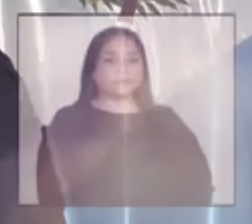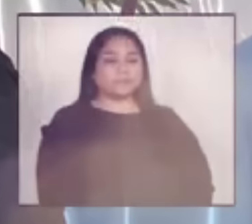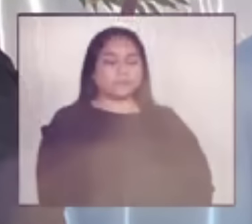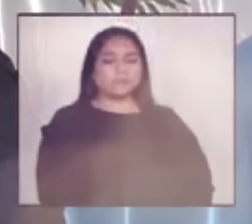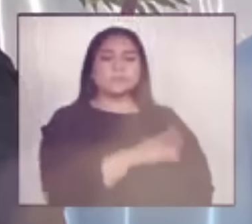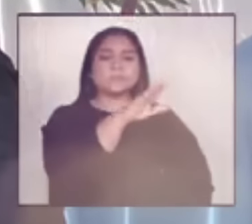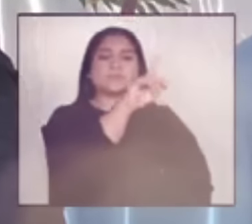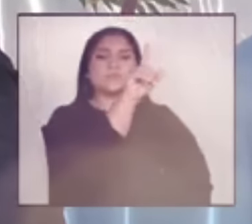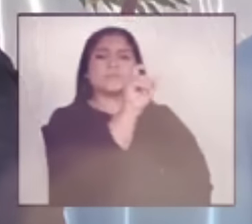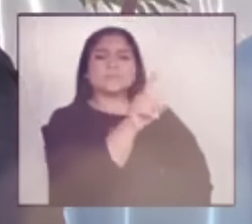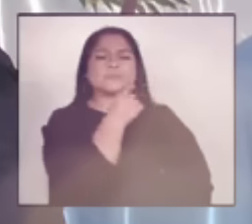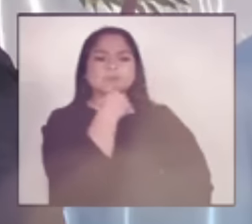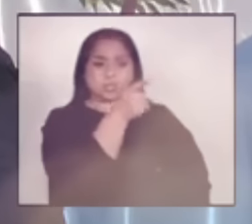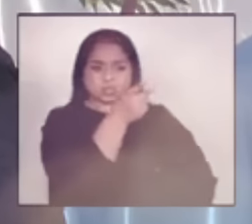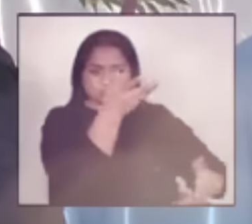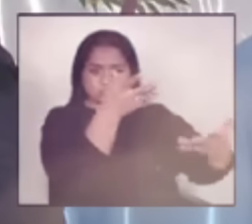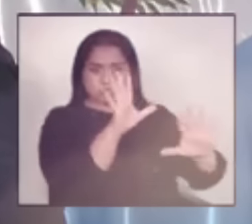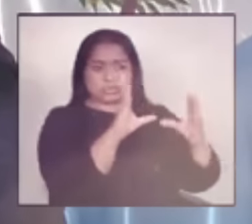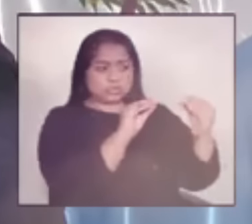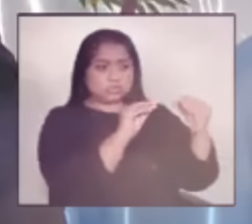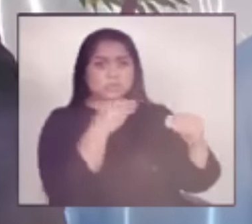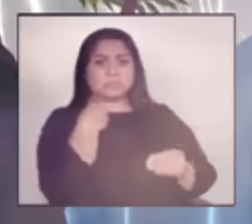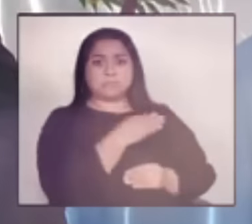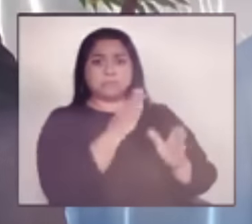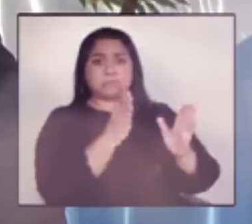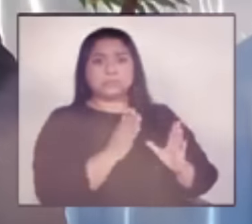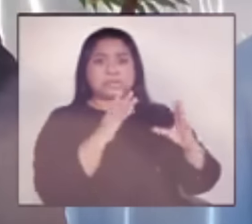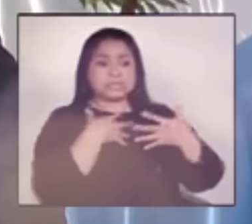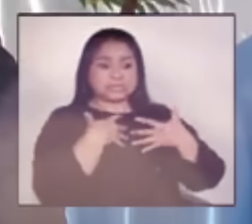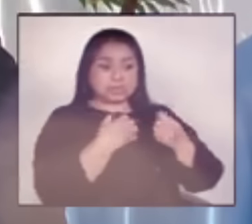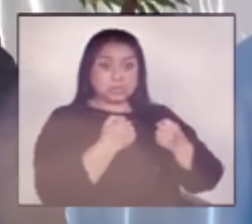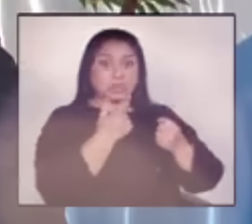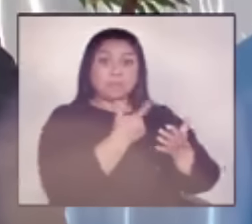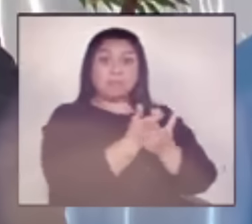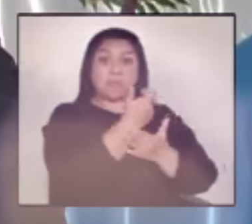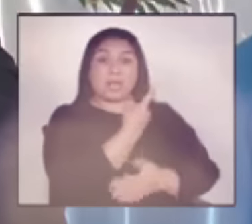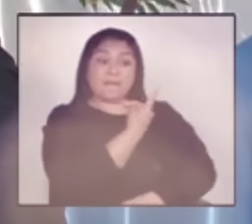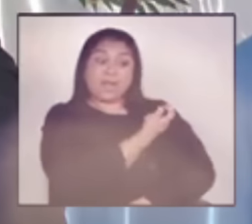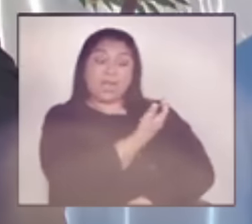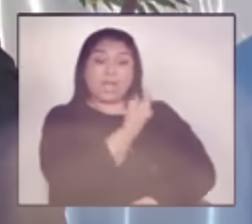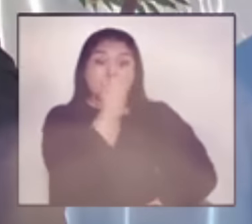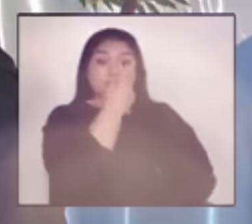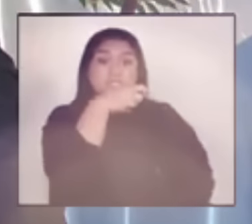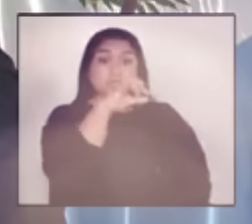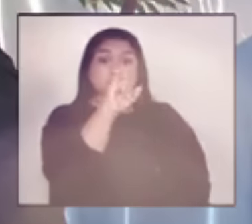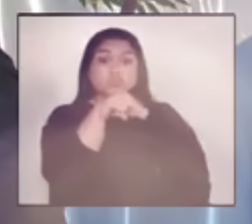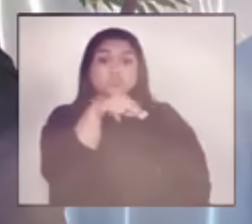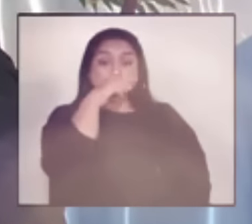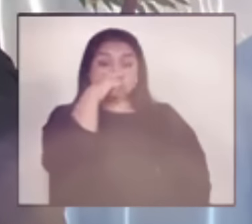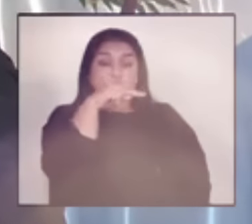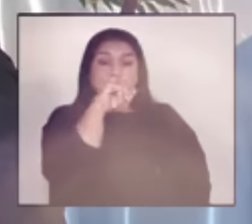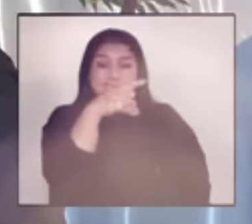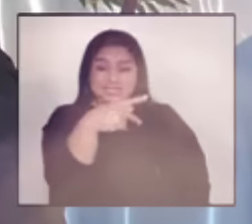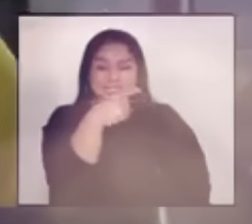ha platicado ya con el ministro de Salud acerca de lo que se ha encontrado respecto a la compra de vacunas Sputnik sobre estas investigaciones. Otro